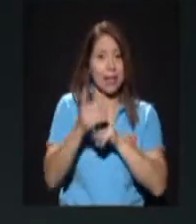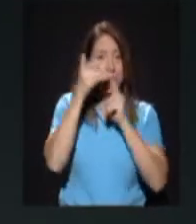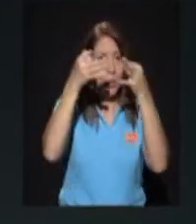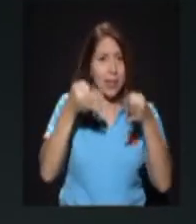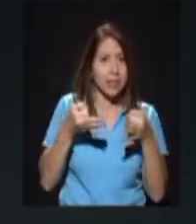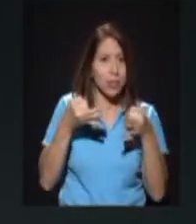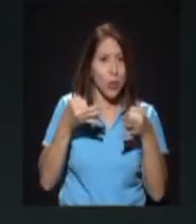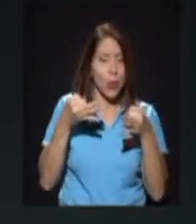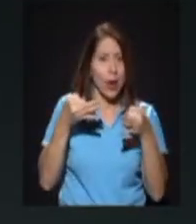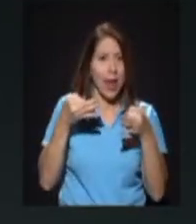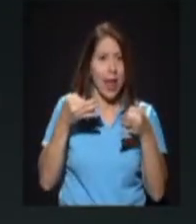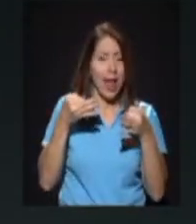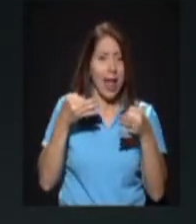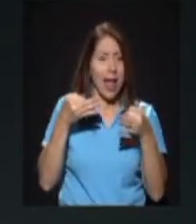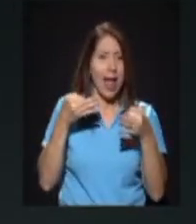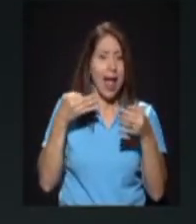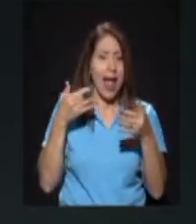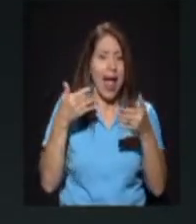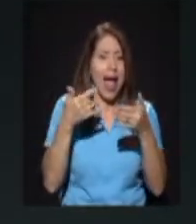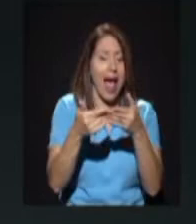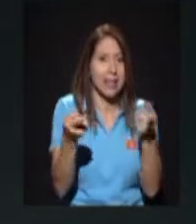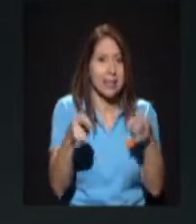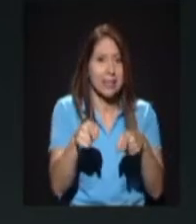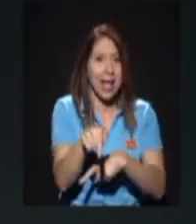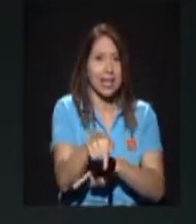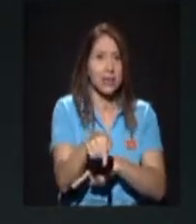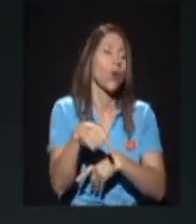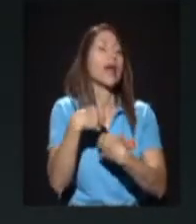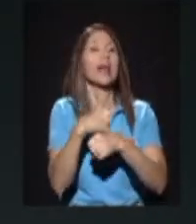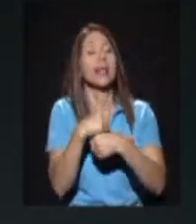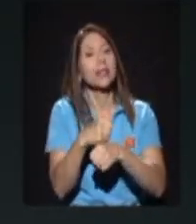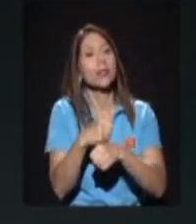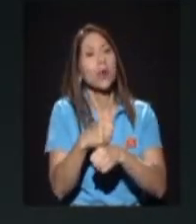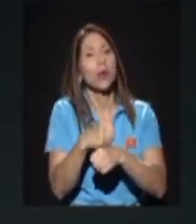tema y eso hizo que